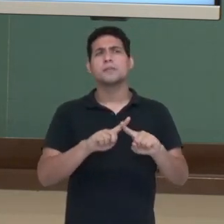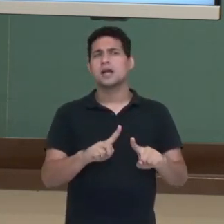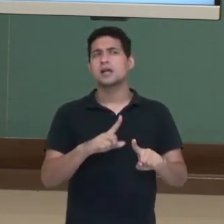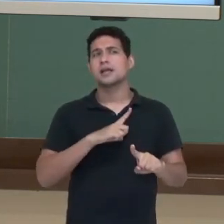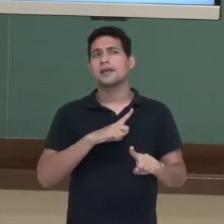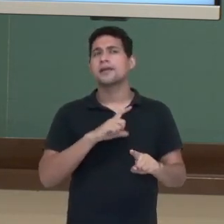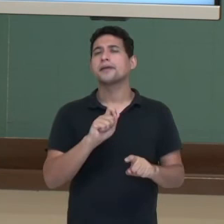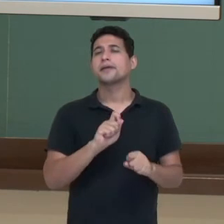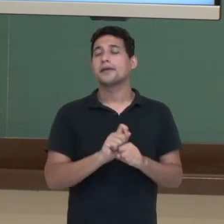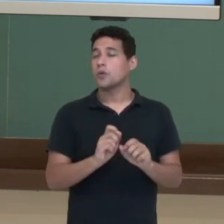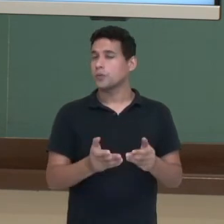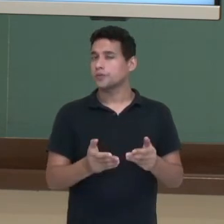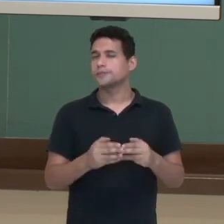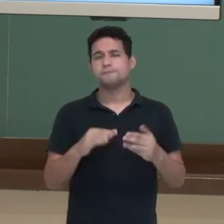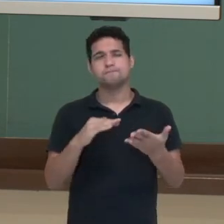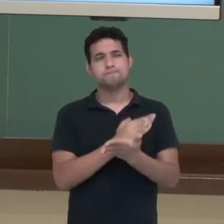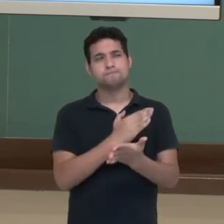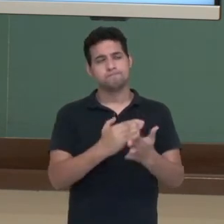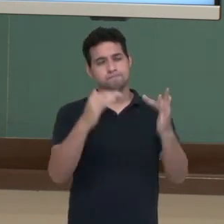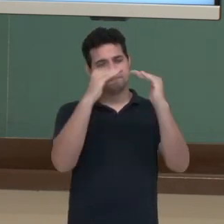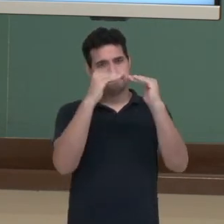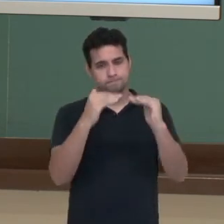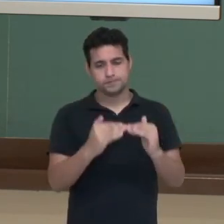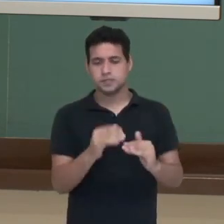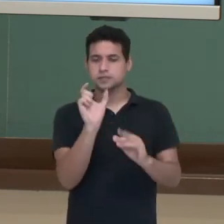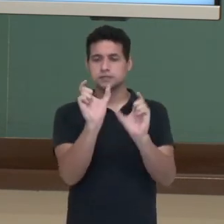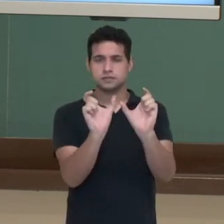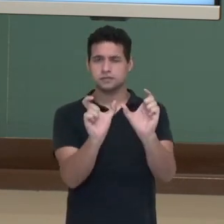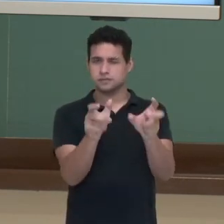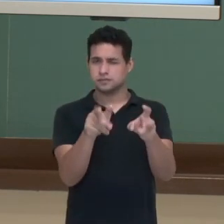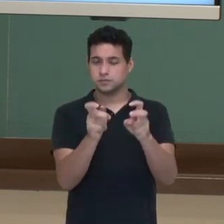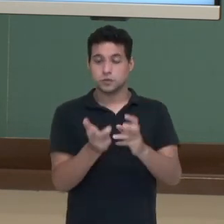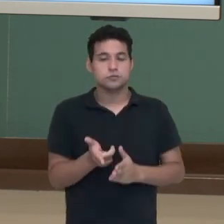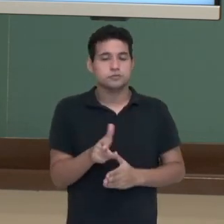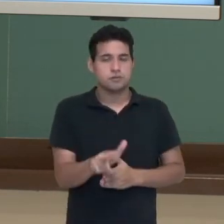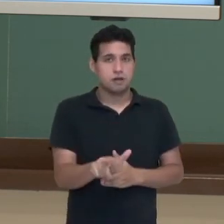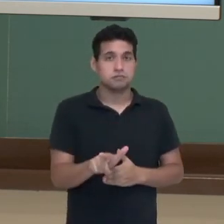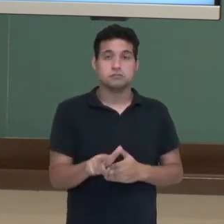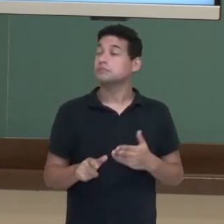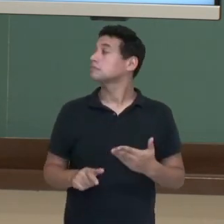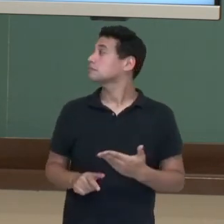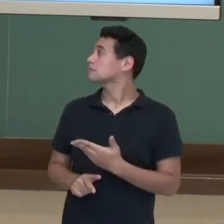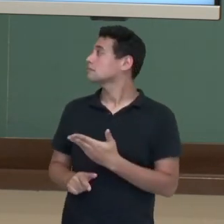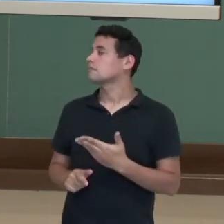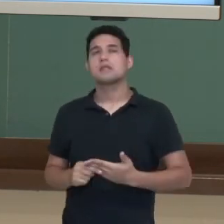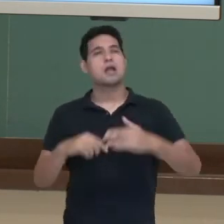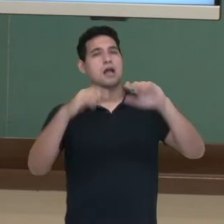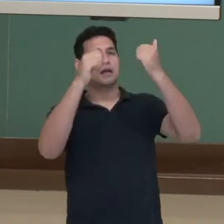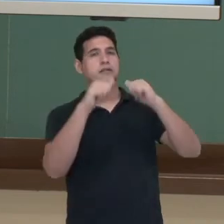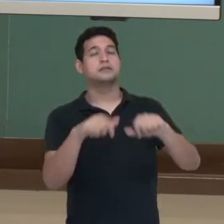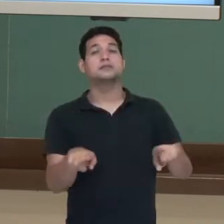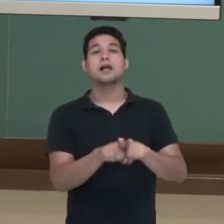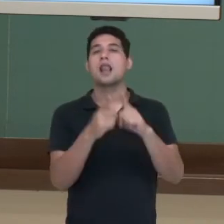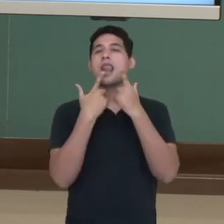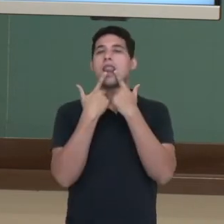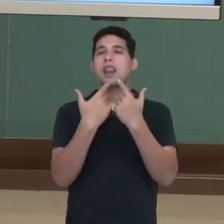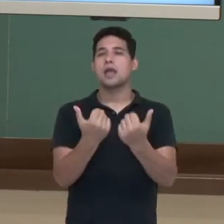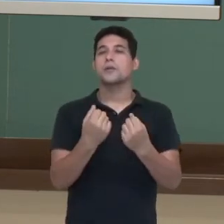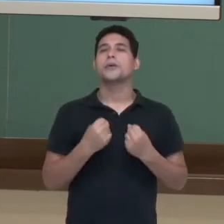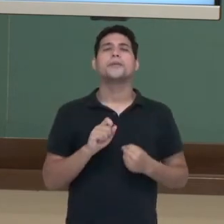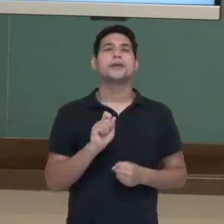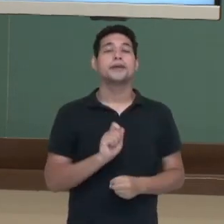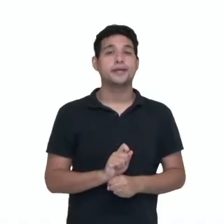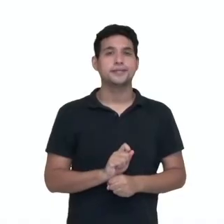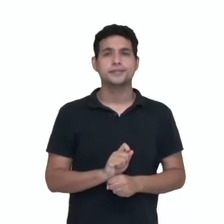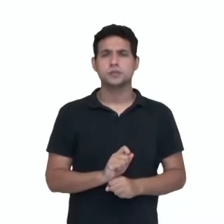que. Ok? Aqui estão as conjunções. Vamos a seguir analisando la lengua.